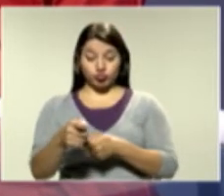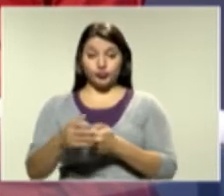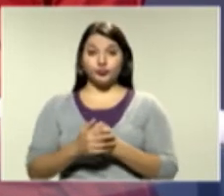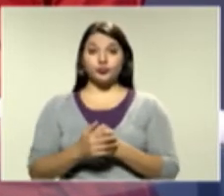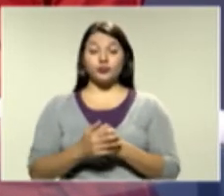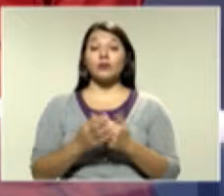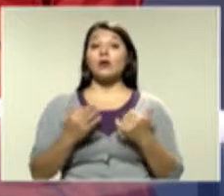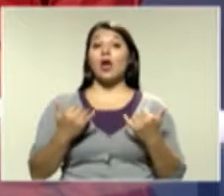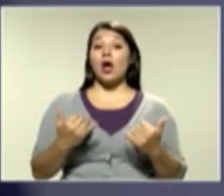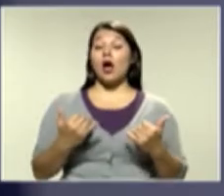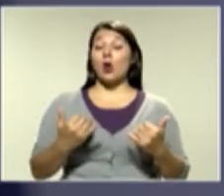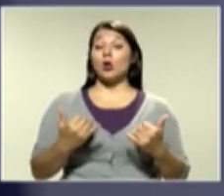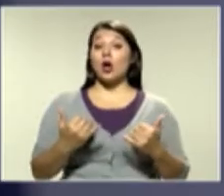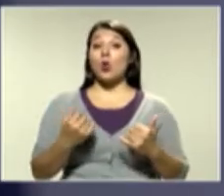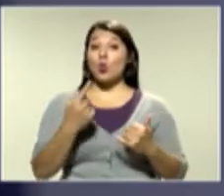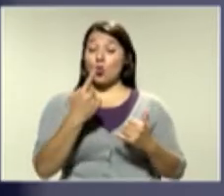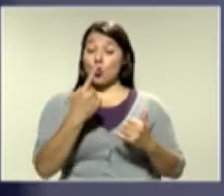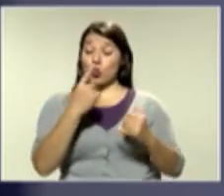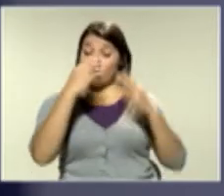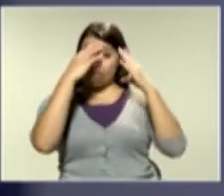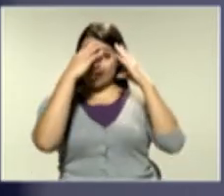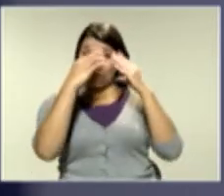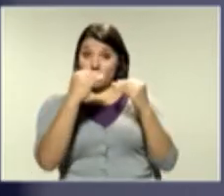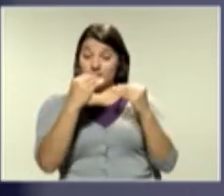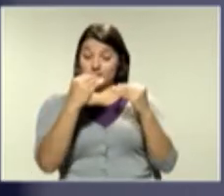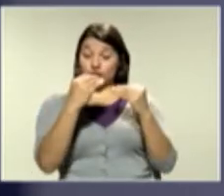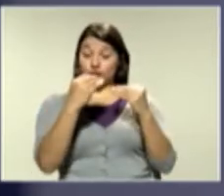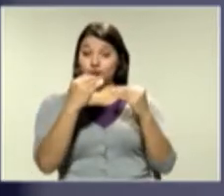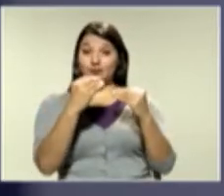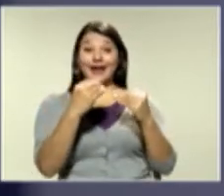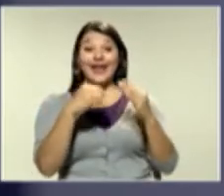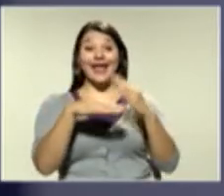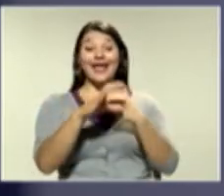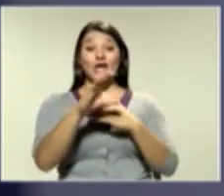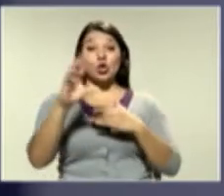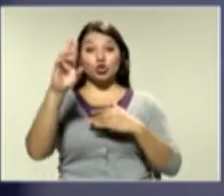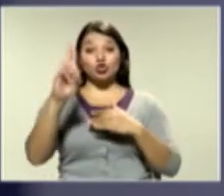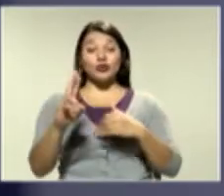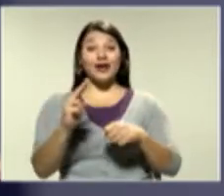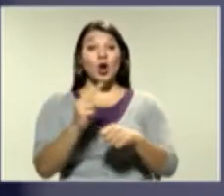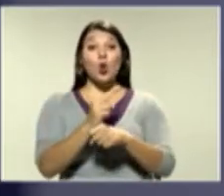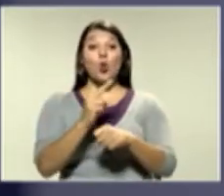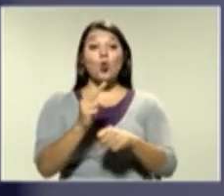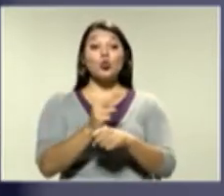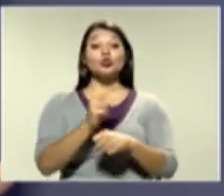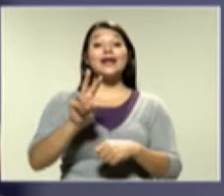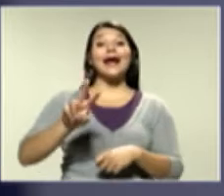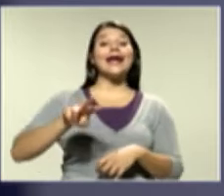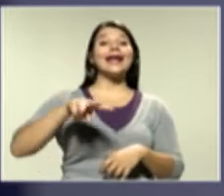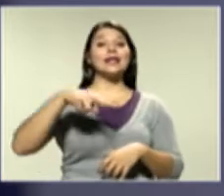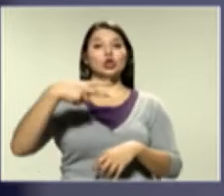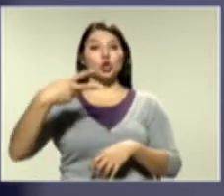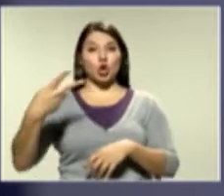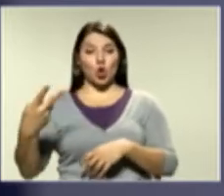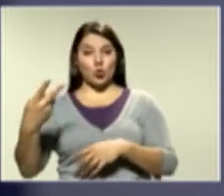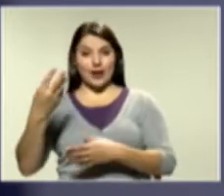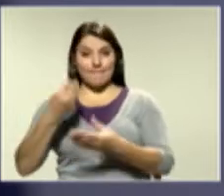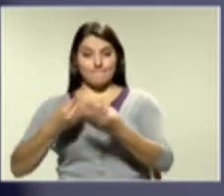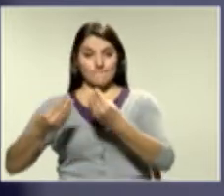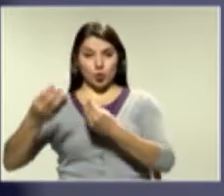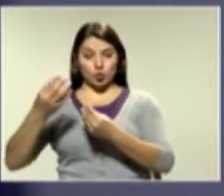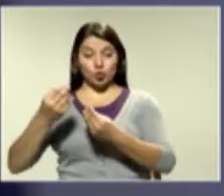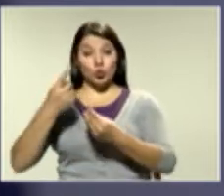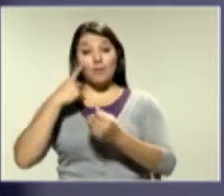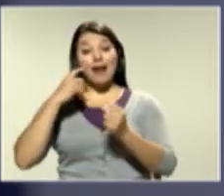Una de los datos que trae el reportaje es que en el país se utilizan prácticamente que el doble de químicos